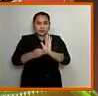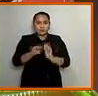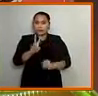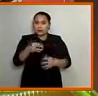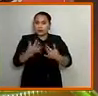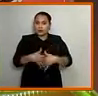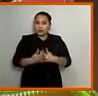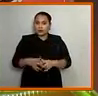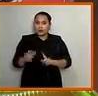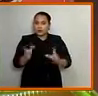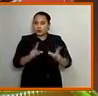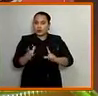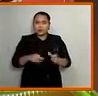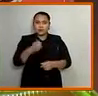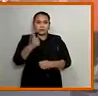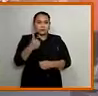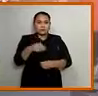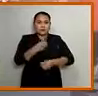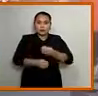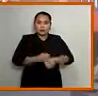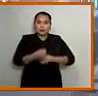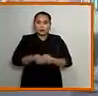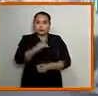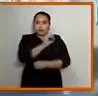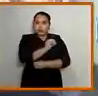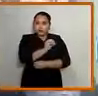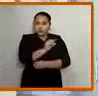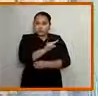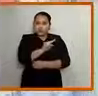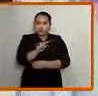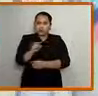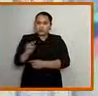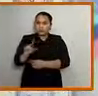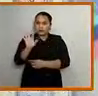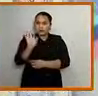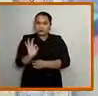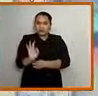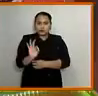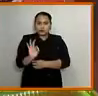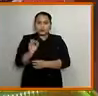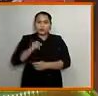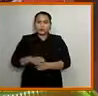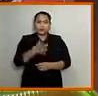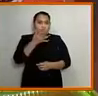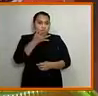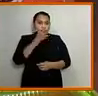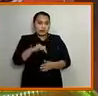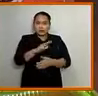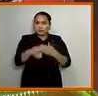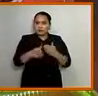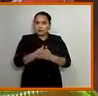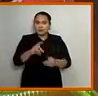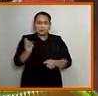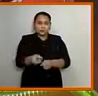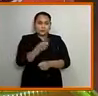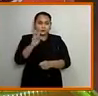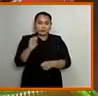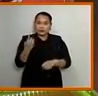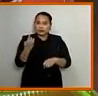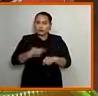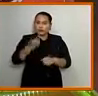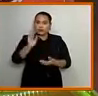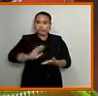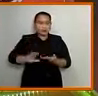máquinas ya se encuentran listas con 10 esferas en el orden del sol. Al 9, muchísima suerte, vamos a ganar 60 veces su